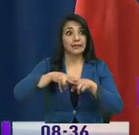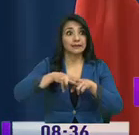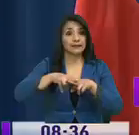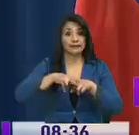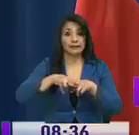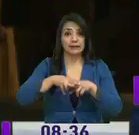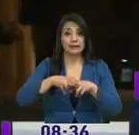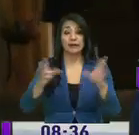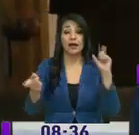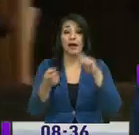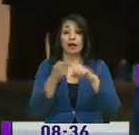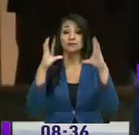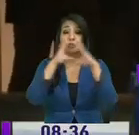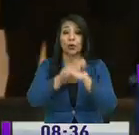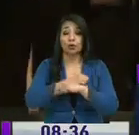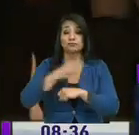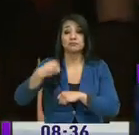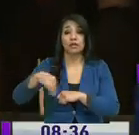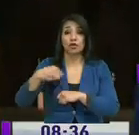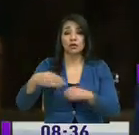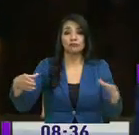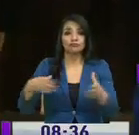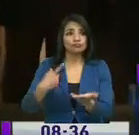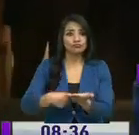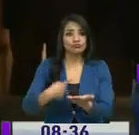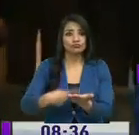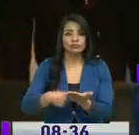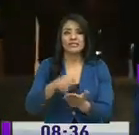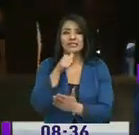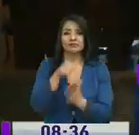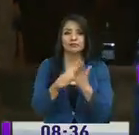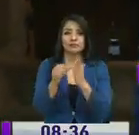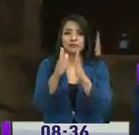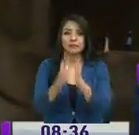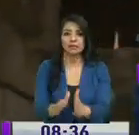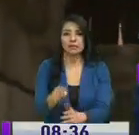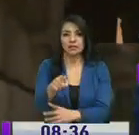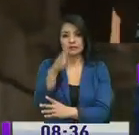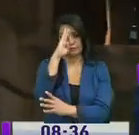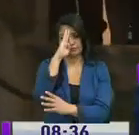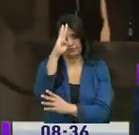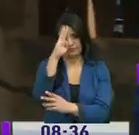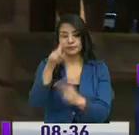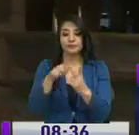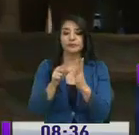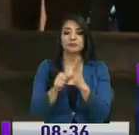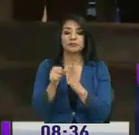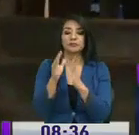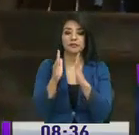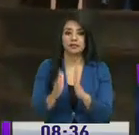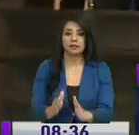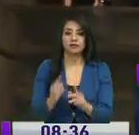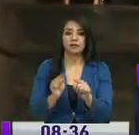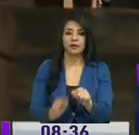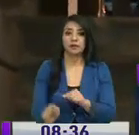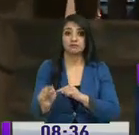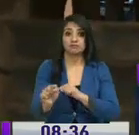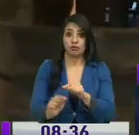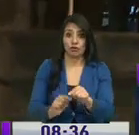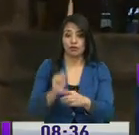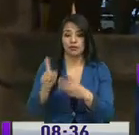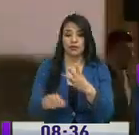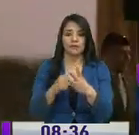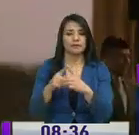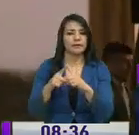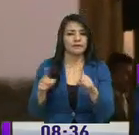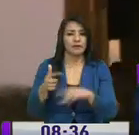hasta entrada la noche de este miércoles una reunión con la ministra del Interior, María Paulo Roma, el ministro de Transporte, Jorge Hidalgo,